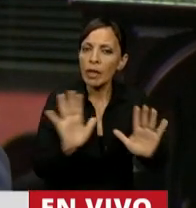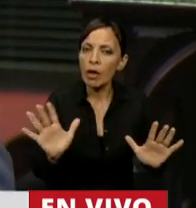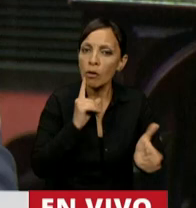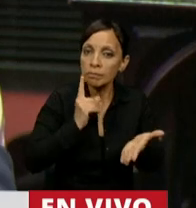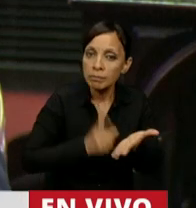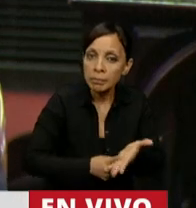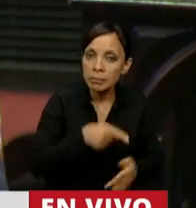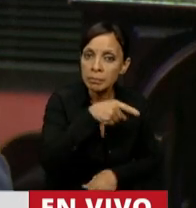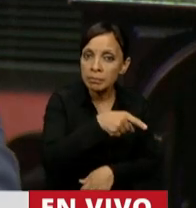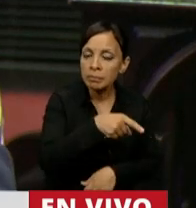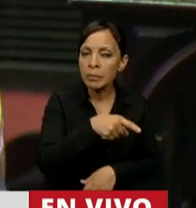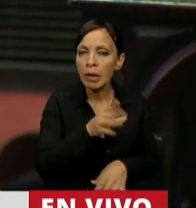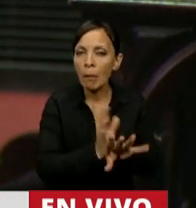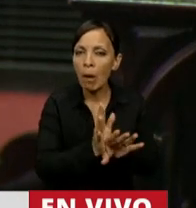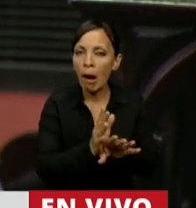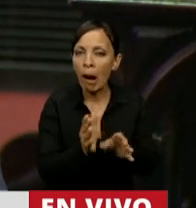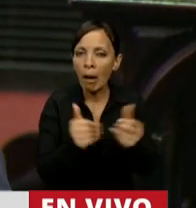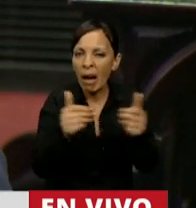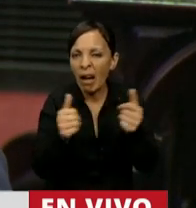medida improvisada